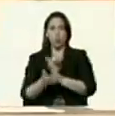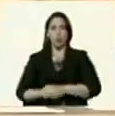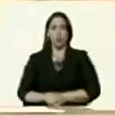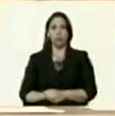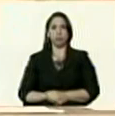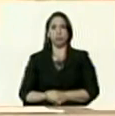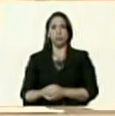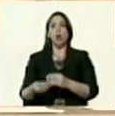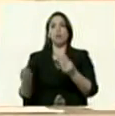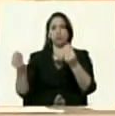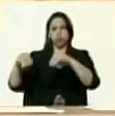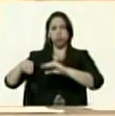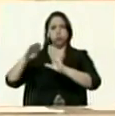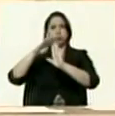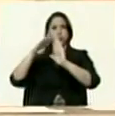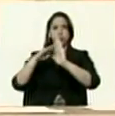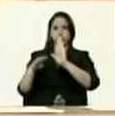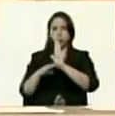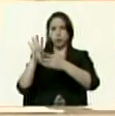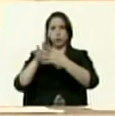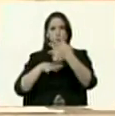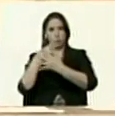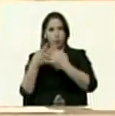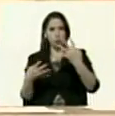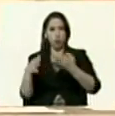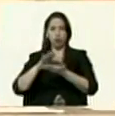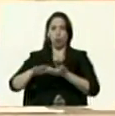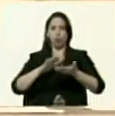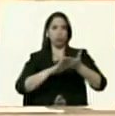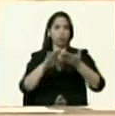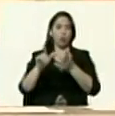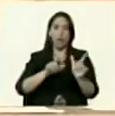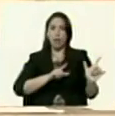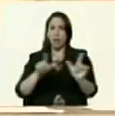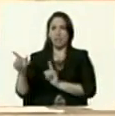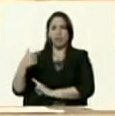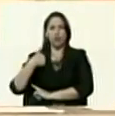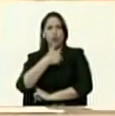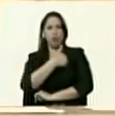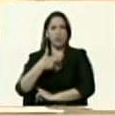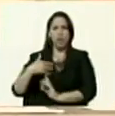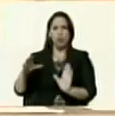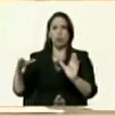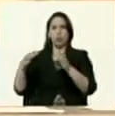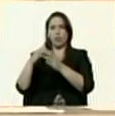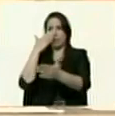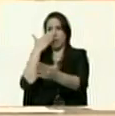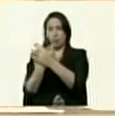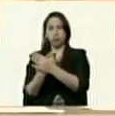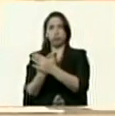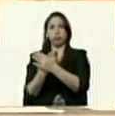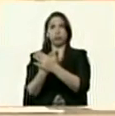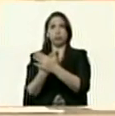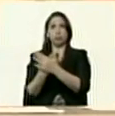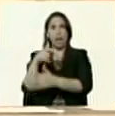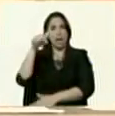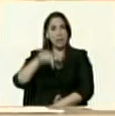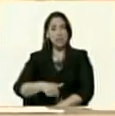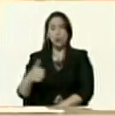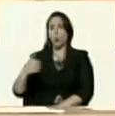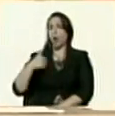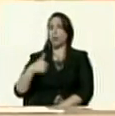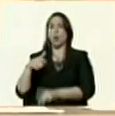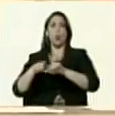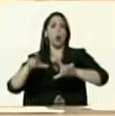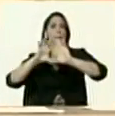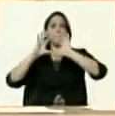establezcamos con todos un cronograma de soluciones inmediatas. Y yo quiero reunirme con ellos aquí o en cualquier lugar del